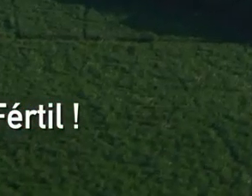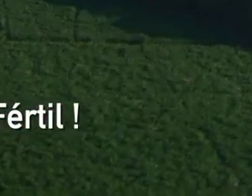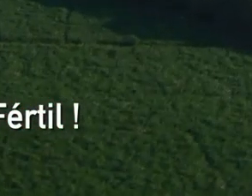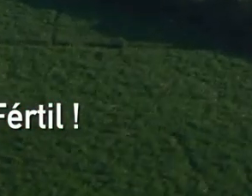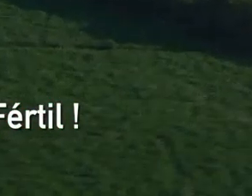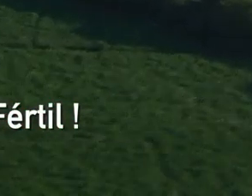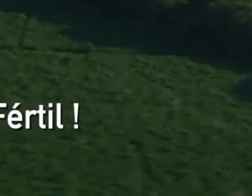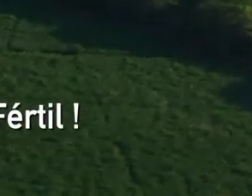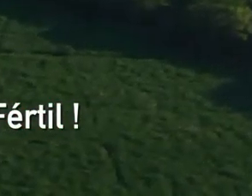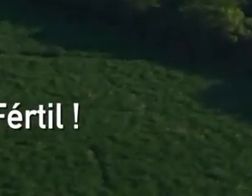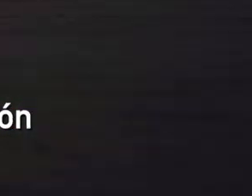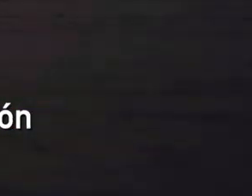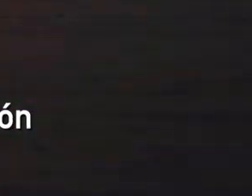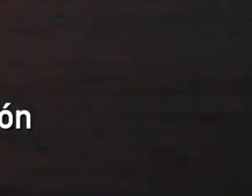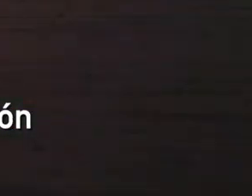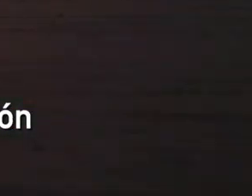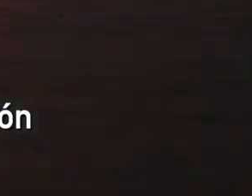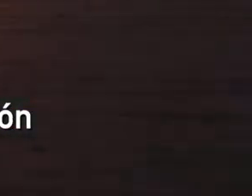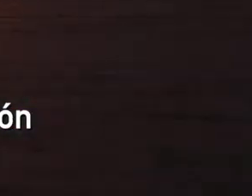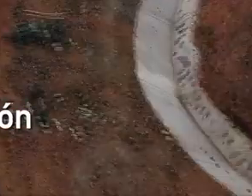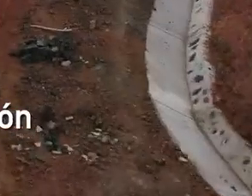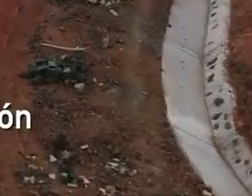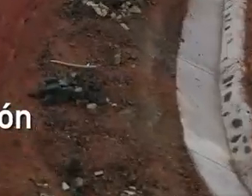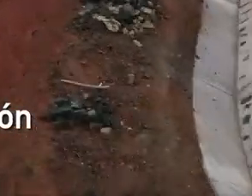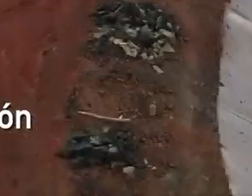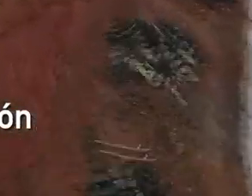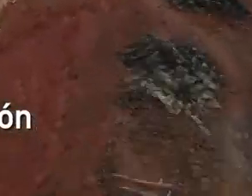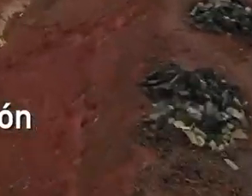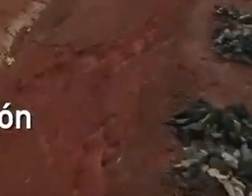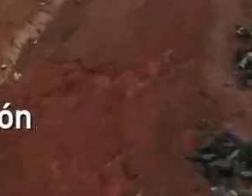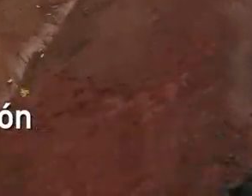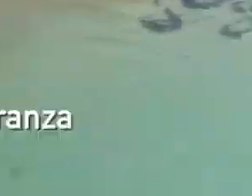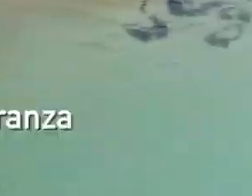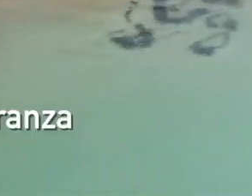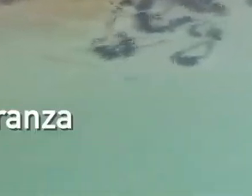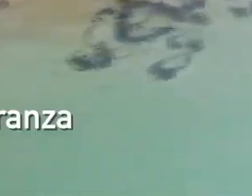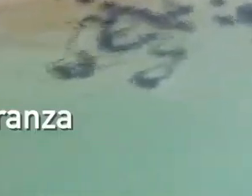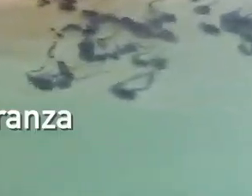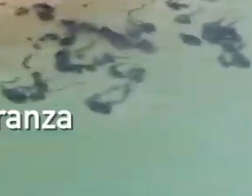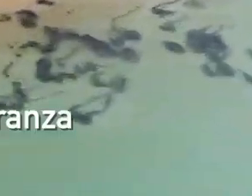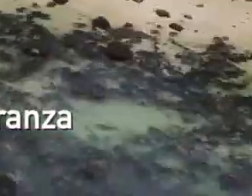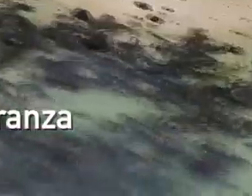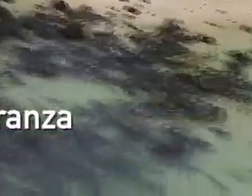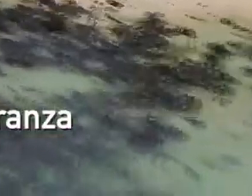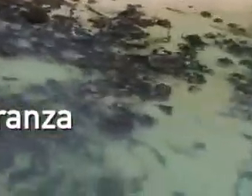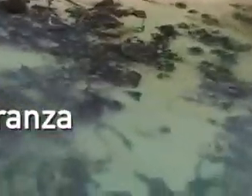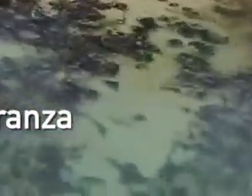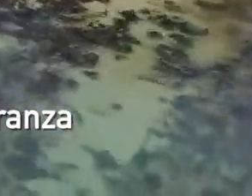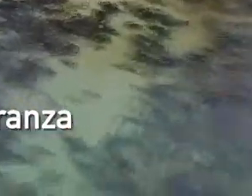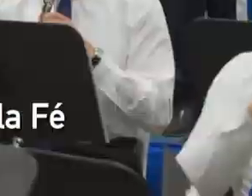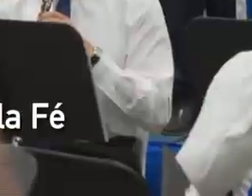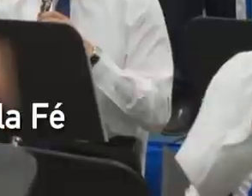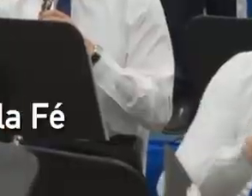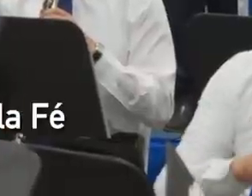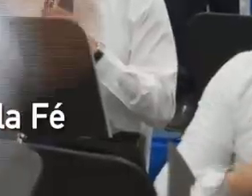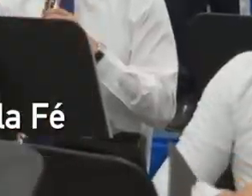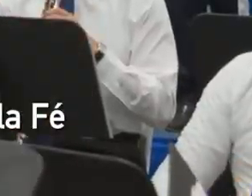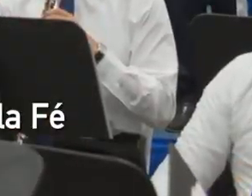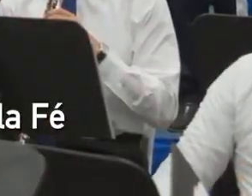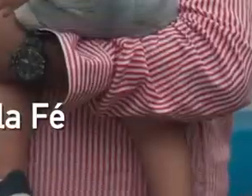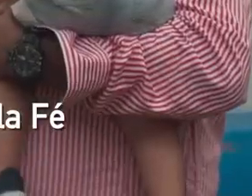tierra fértil nicaragua 40 revolución somos el color de la esperanza la